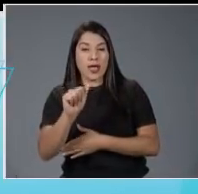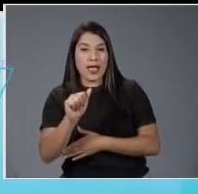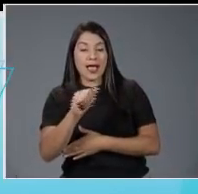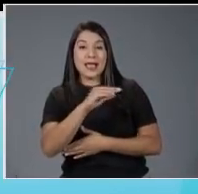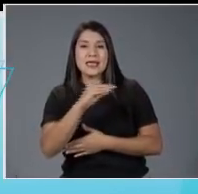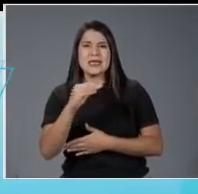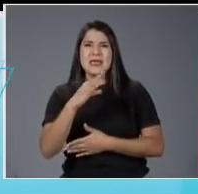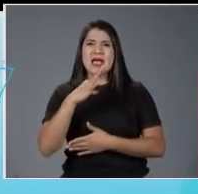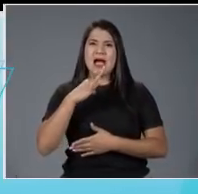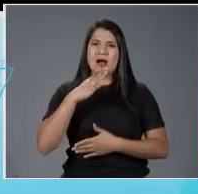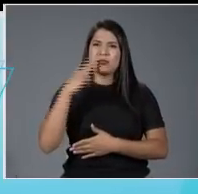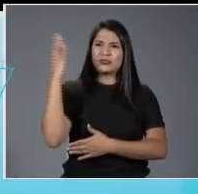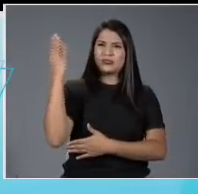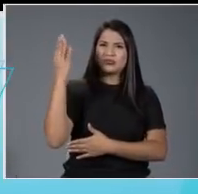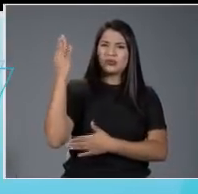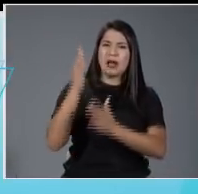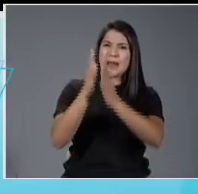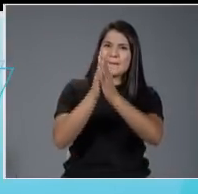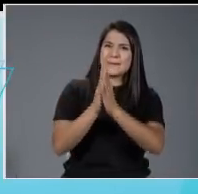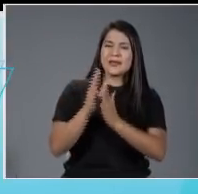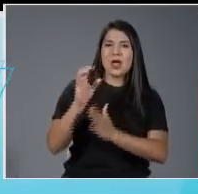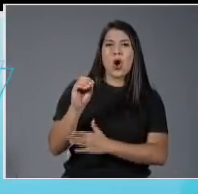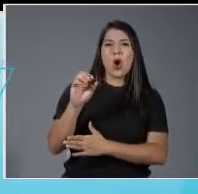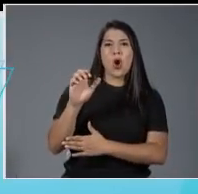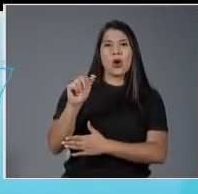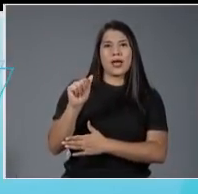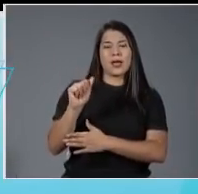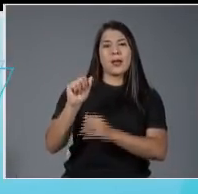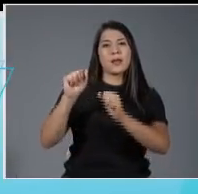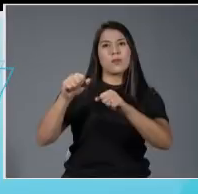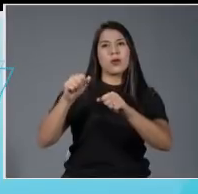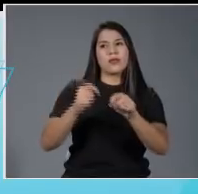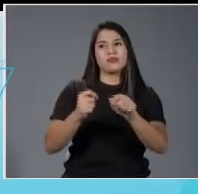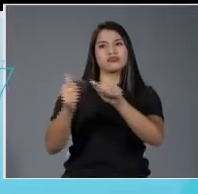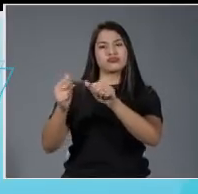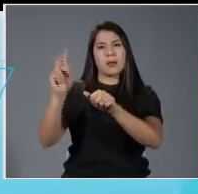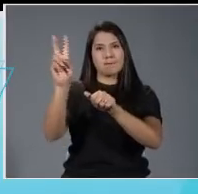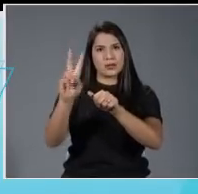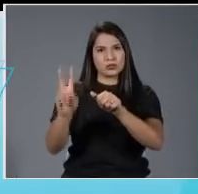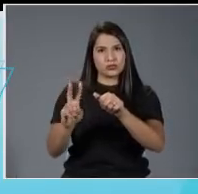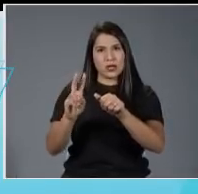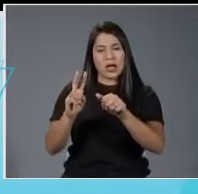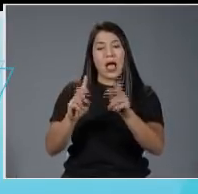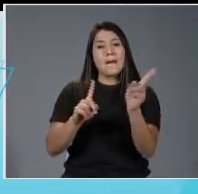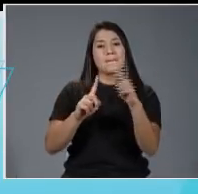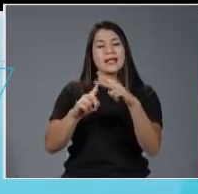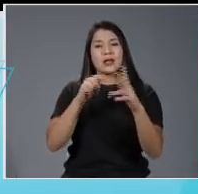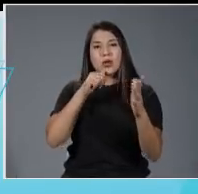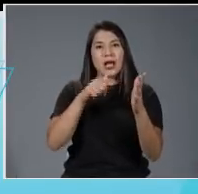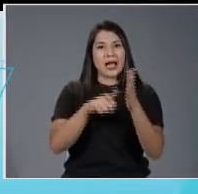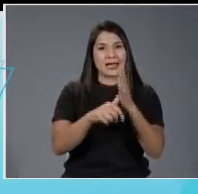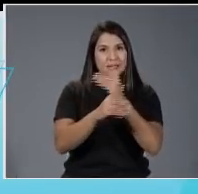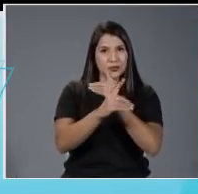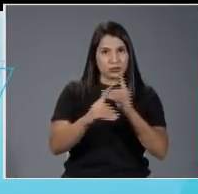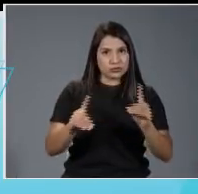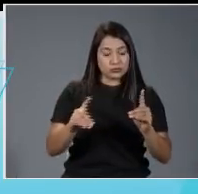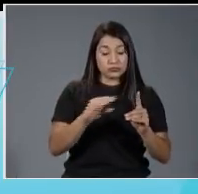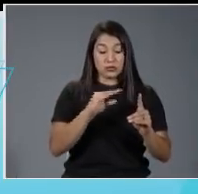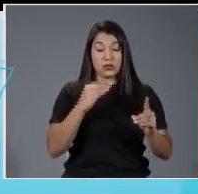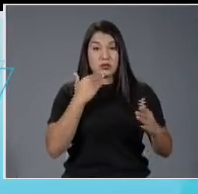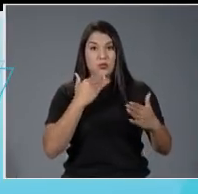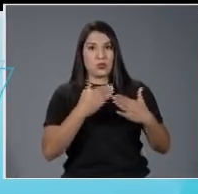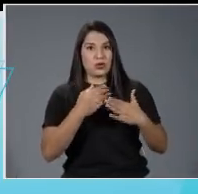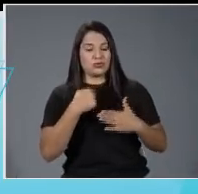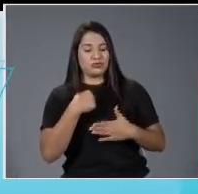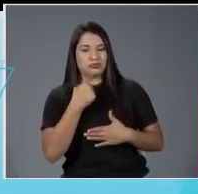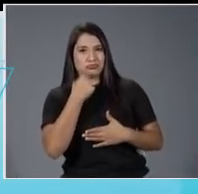fondo y le pide a la OEA que suspenda a Venezuela aplicando la Carta Democrática. Y entonces, bueno, yo digo,